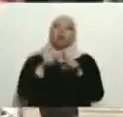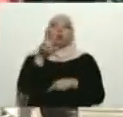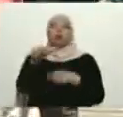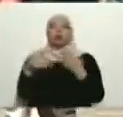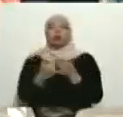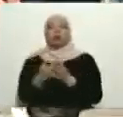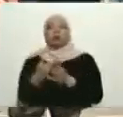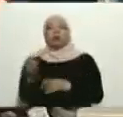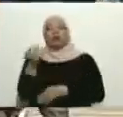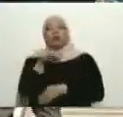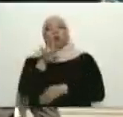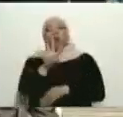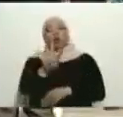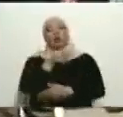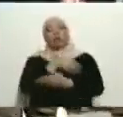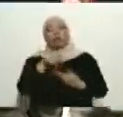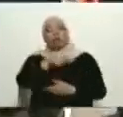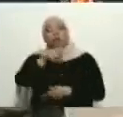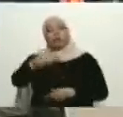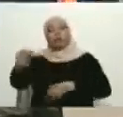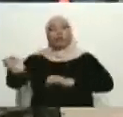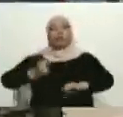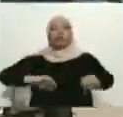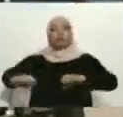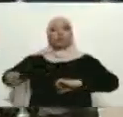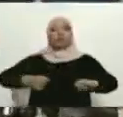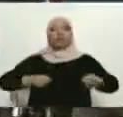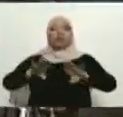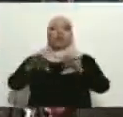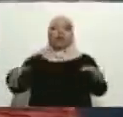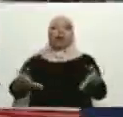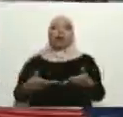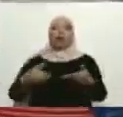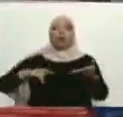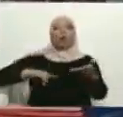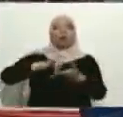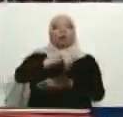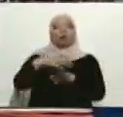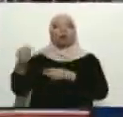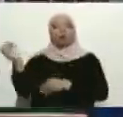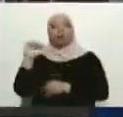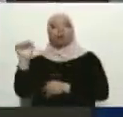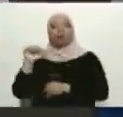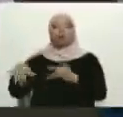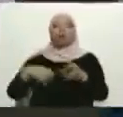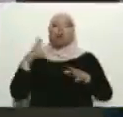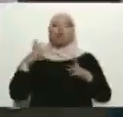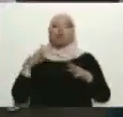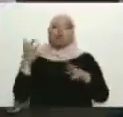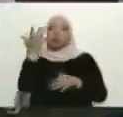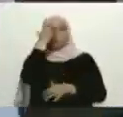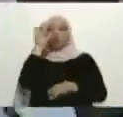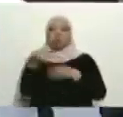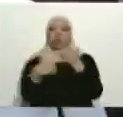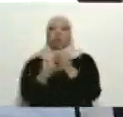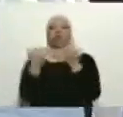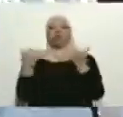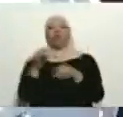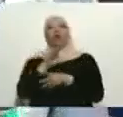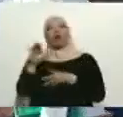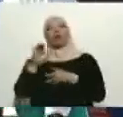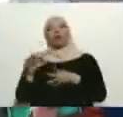más de cuatro millones de personas se movilizaron por tierra María aire para disfrutar del asueto carnavales felices que se